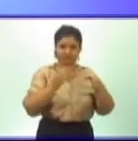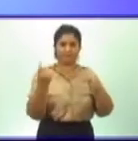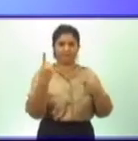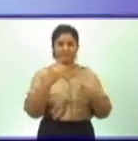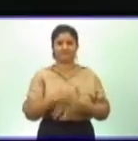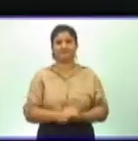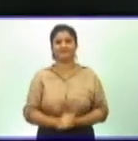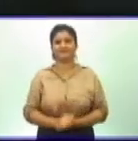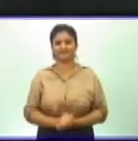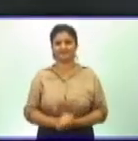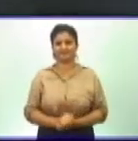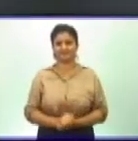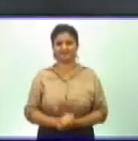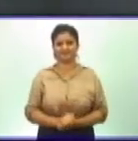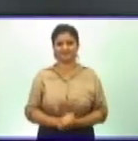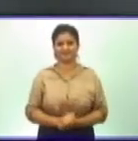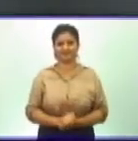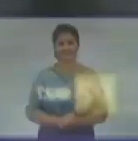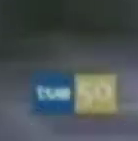primero.